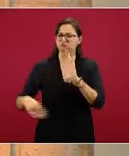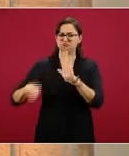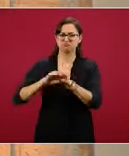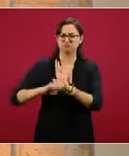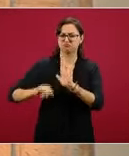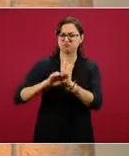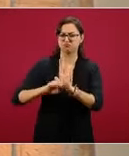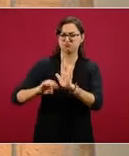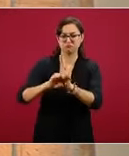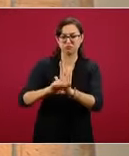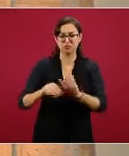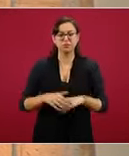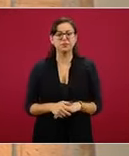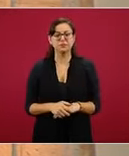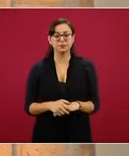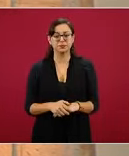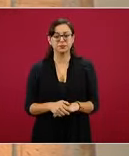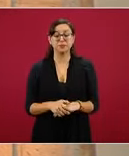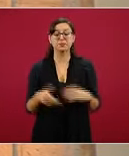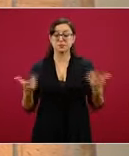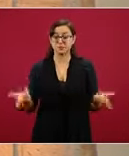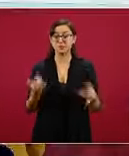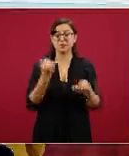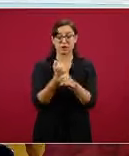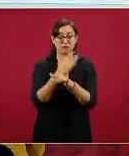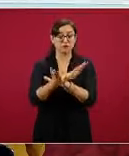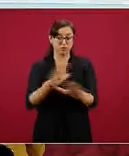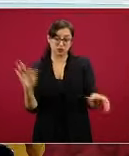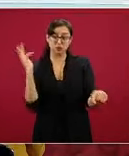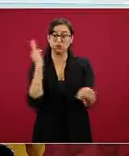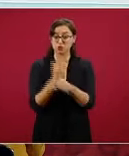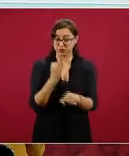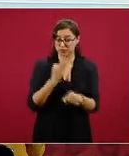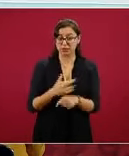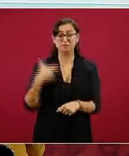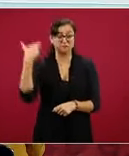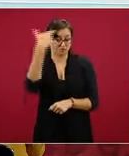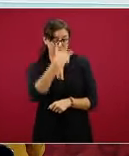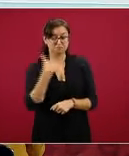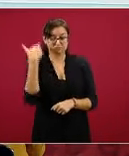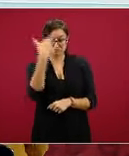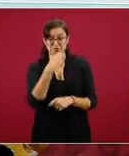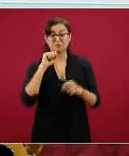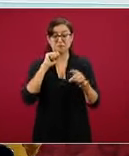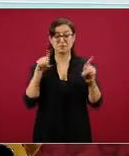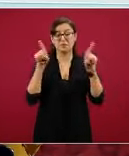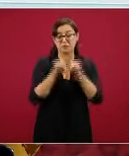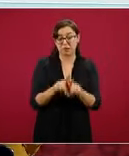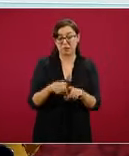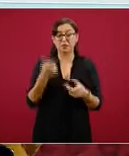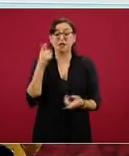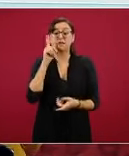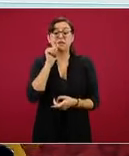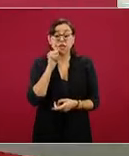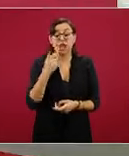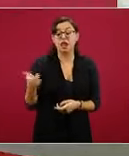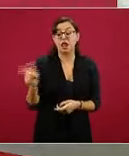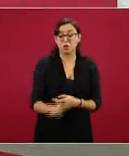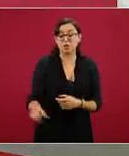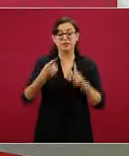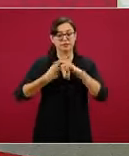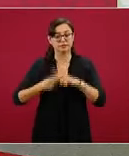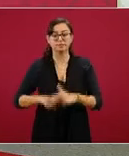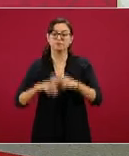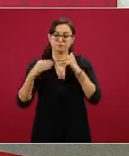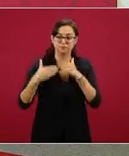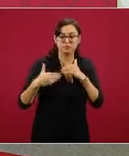hace 2 semanas. Vamos a repasar esta información el día de hoy también para que mañana, que inicia con su vigencia, podamos